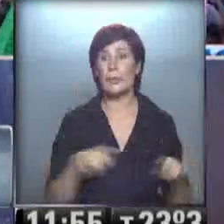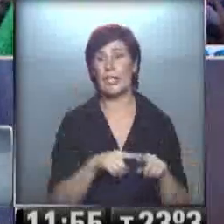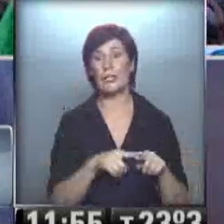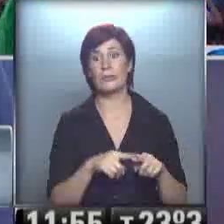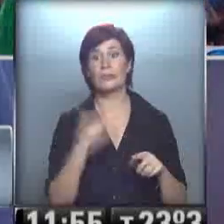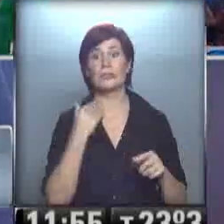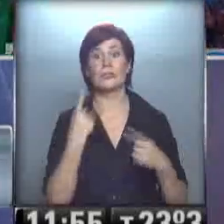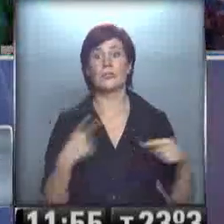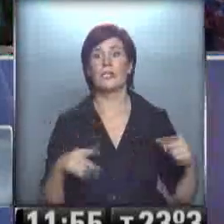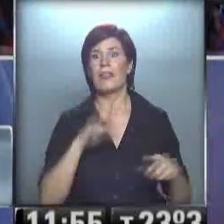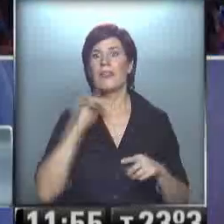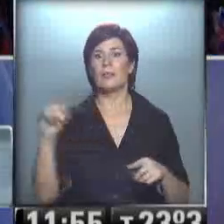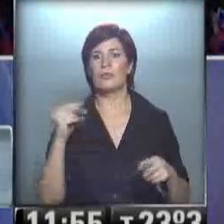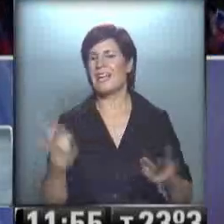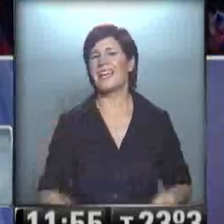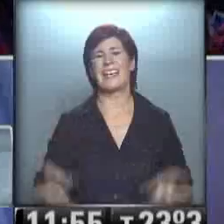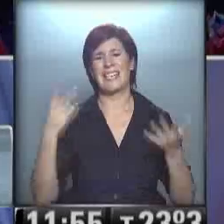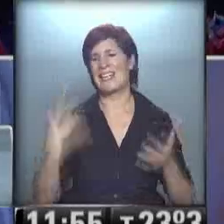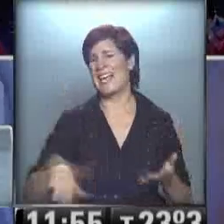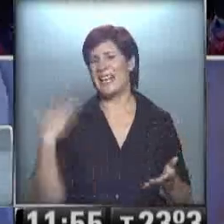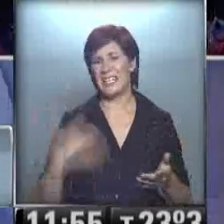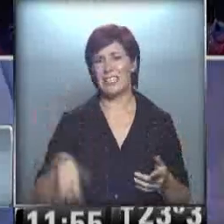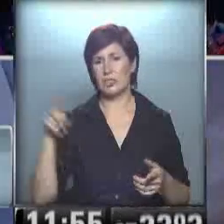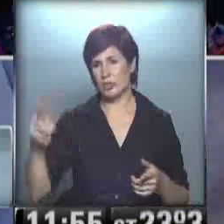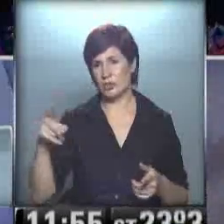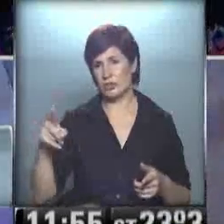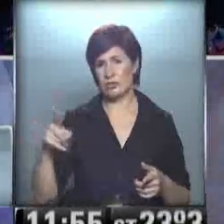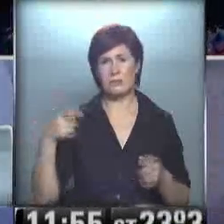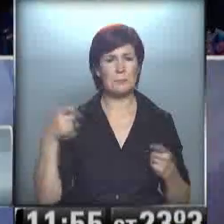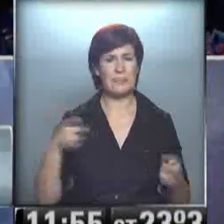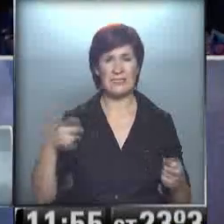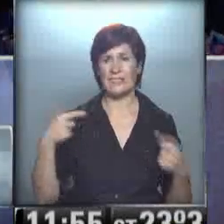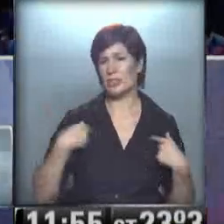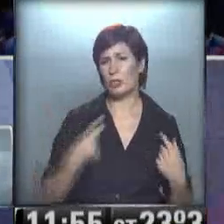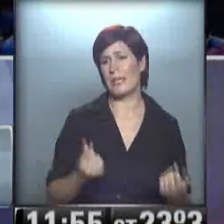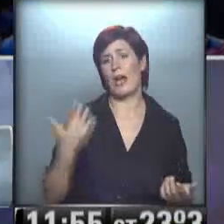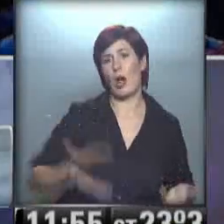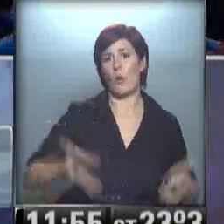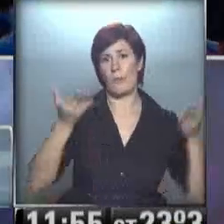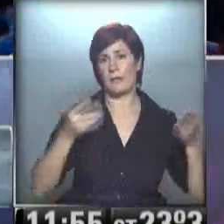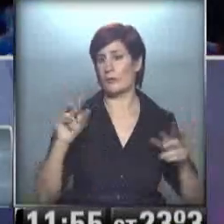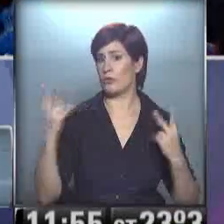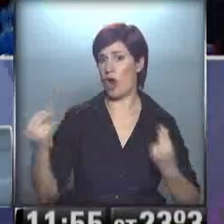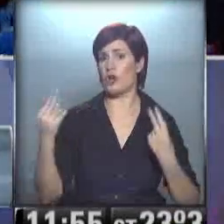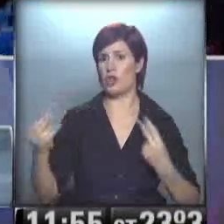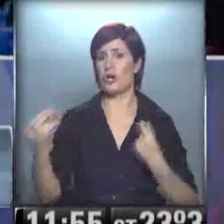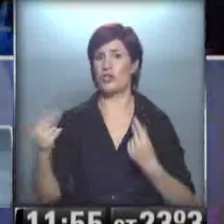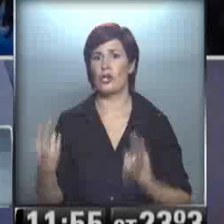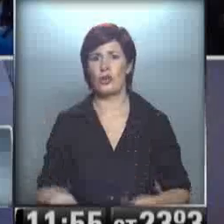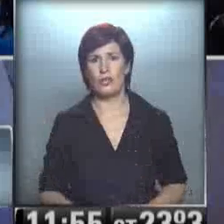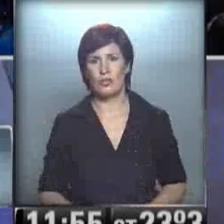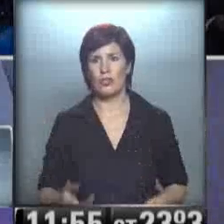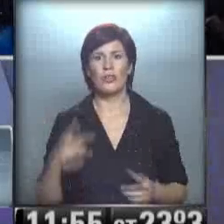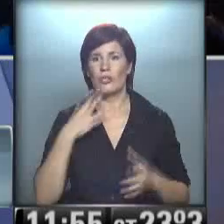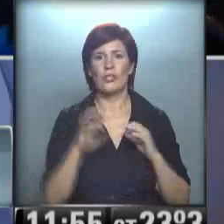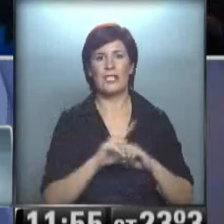comerciante, denuncie a aquellos sectores que le están haciendo presión o prácticamente lo obligan a aumentar y si no, lo dejan sin